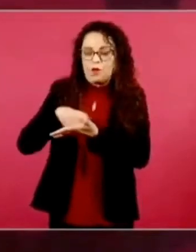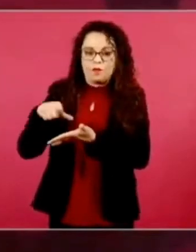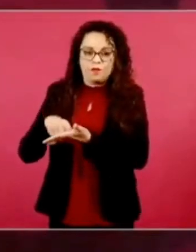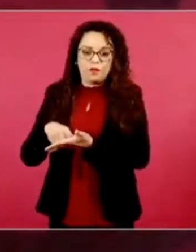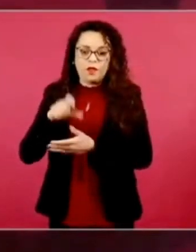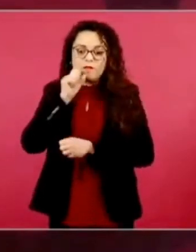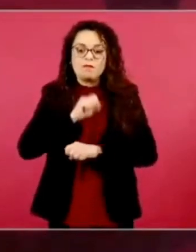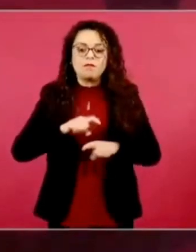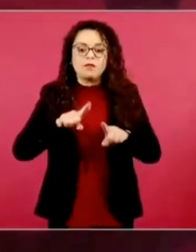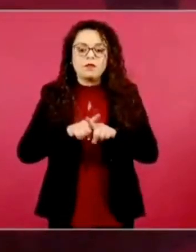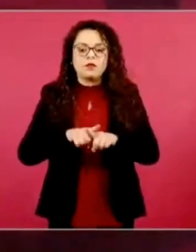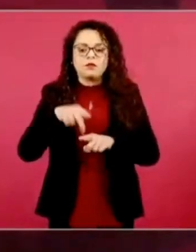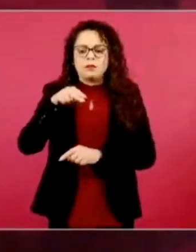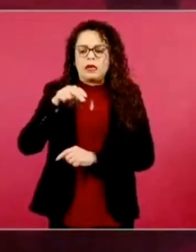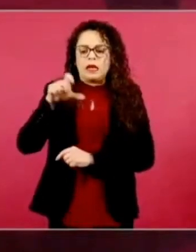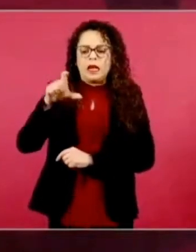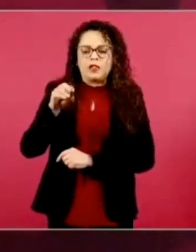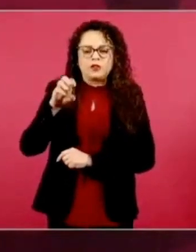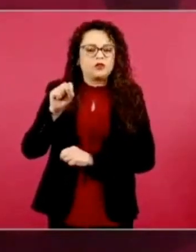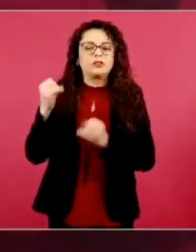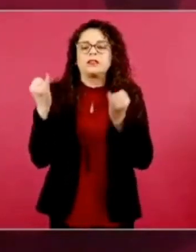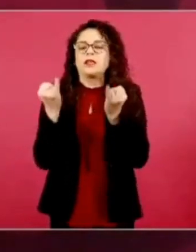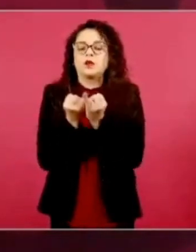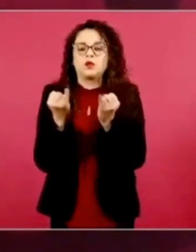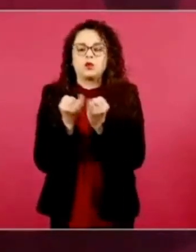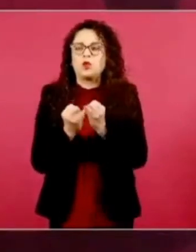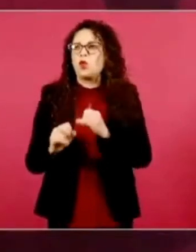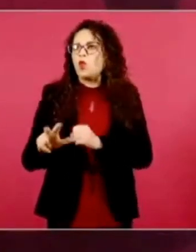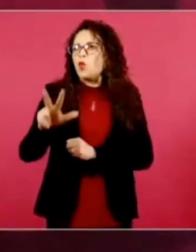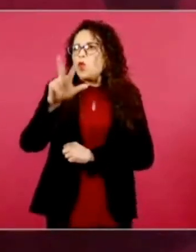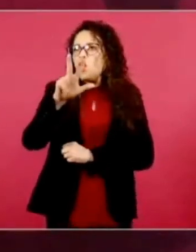también, creo que 8 o 10 mil revistas,